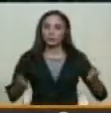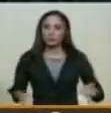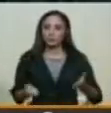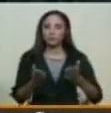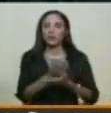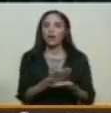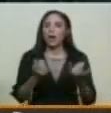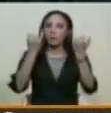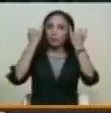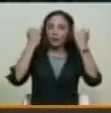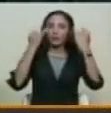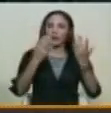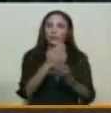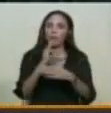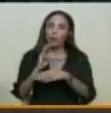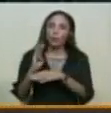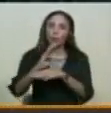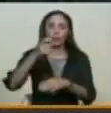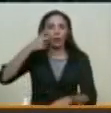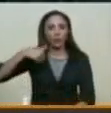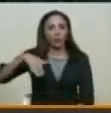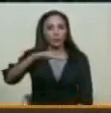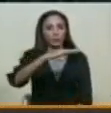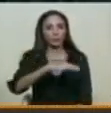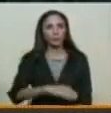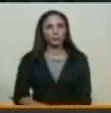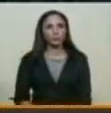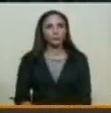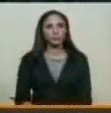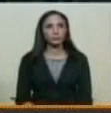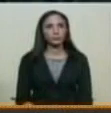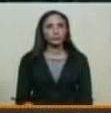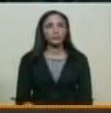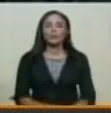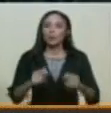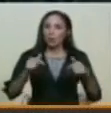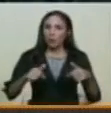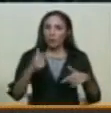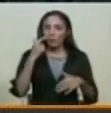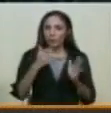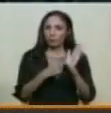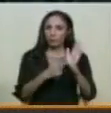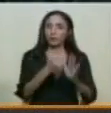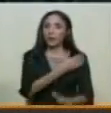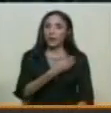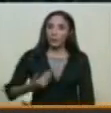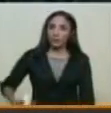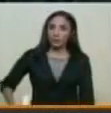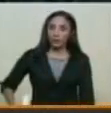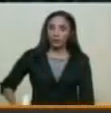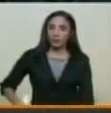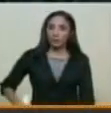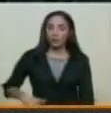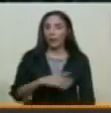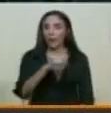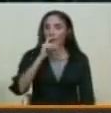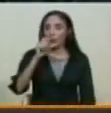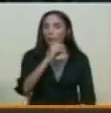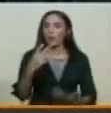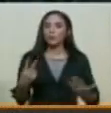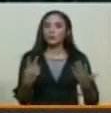acento en la protección de todas y de todos. Hoy el presidente Nicolás Maduro ha incorporado una séptima